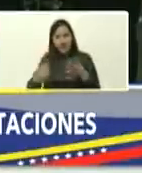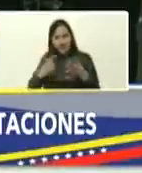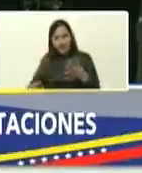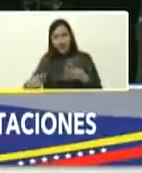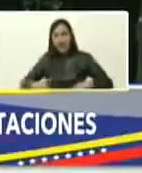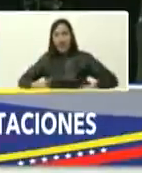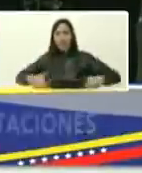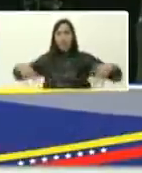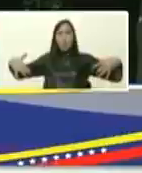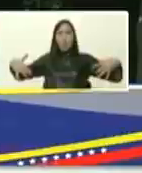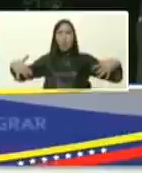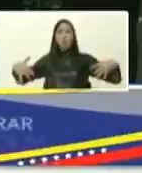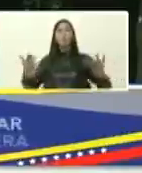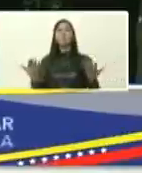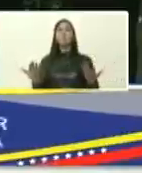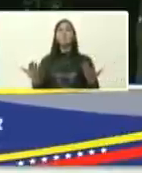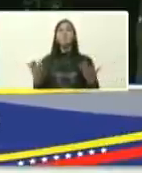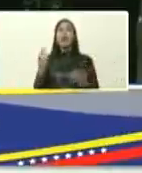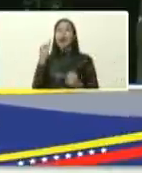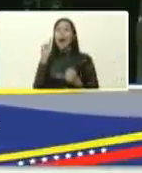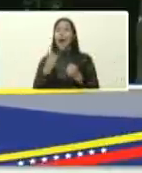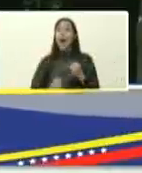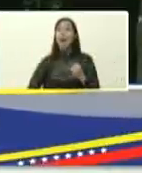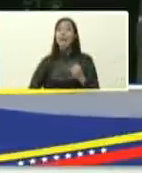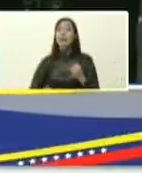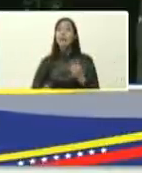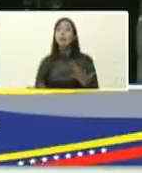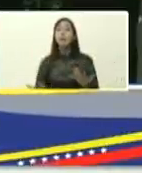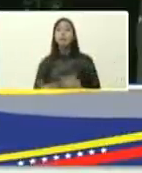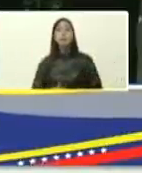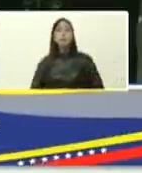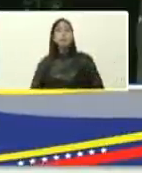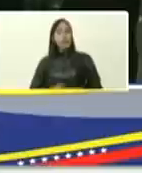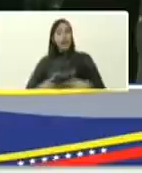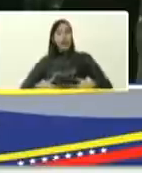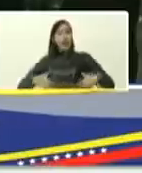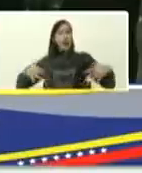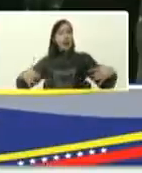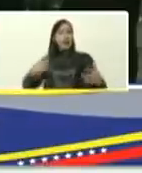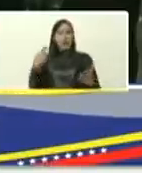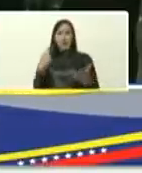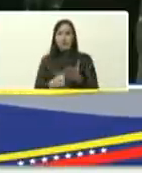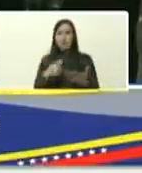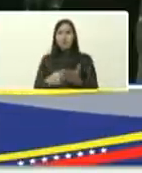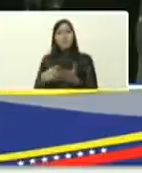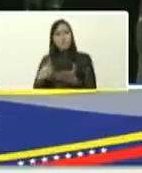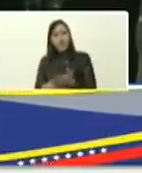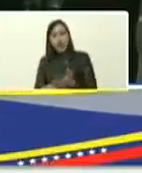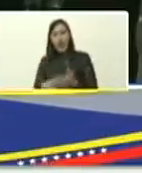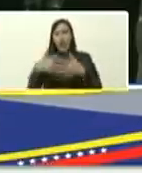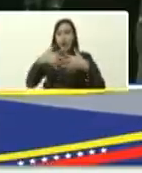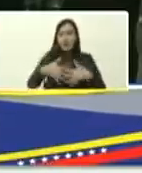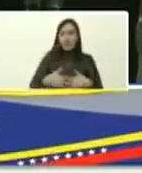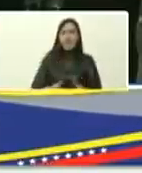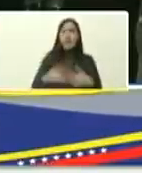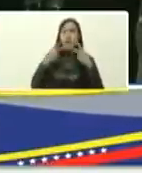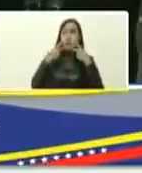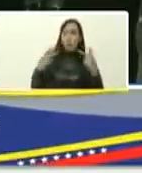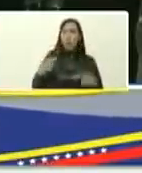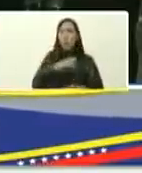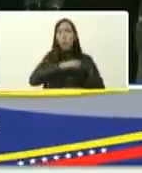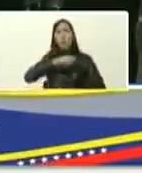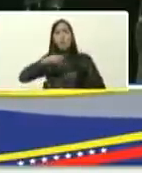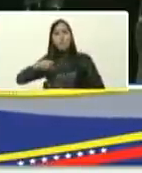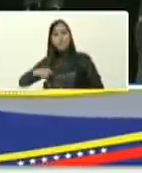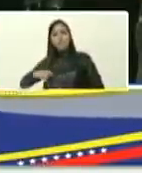riqueza, porque al final esa riqueza que tienen que pagar en impuestos, empresas públicas, privadas